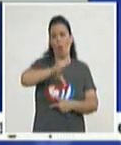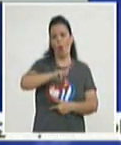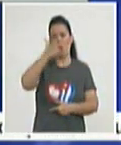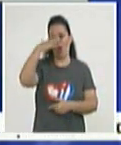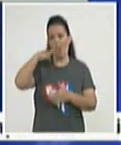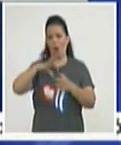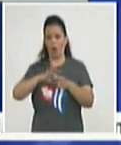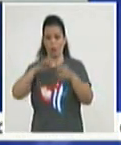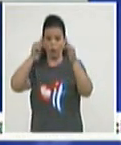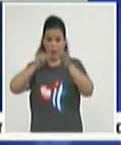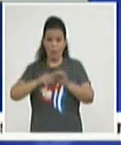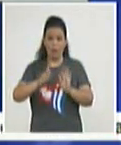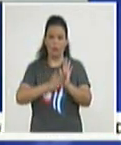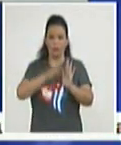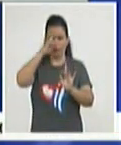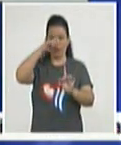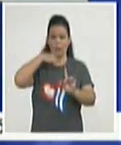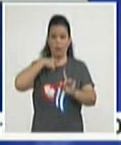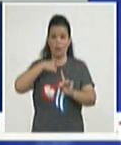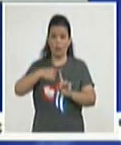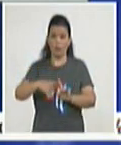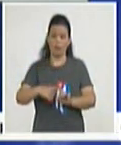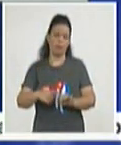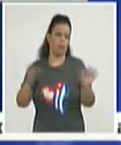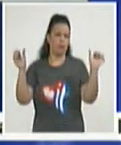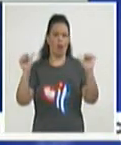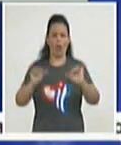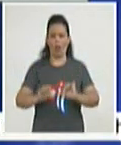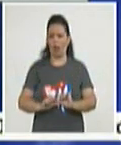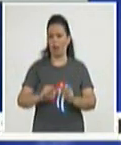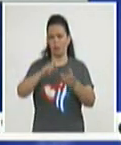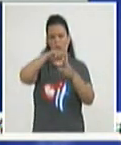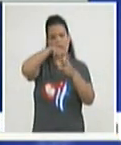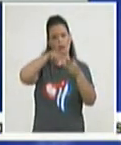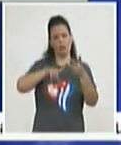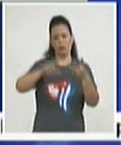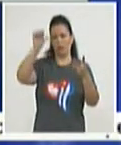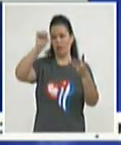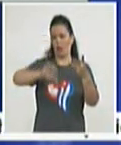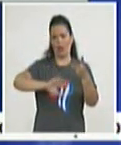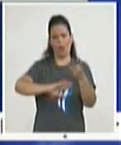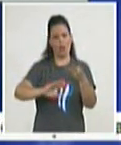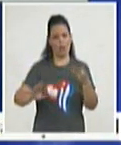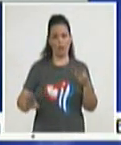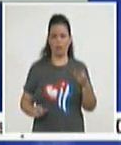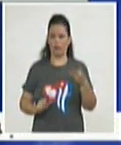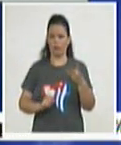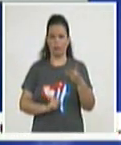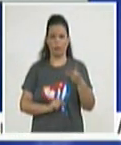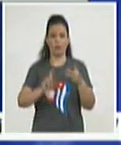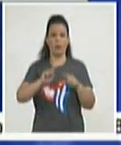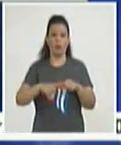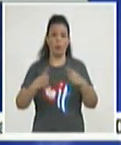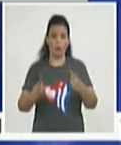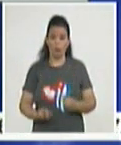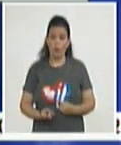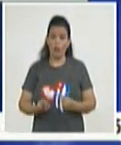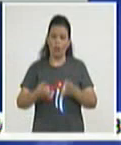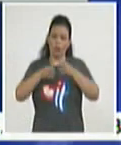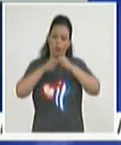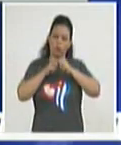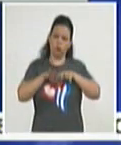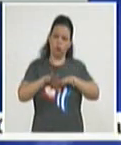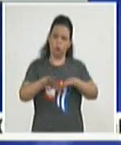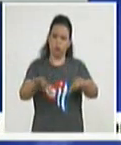3 meses de un peor comportamiento, no digamos peor, una elevada transmisión de la enfermedad,